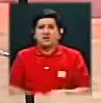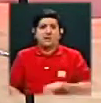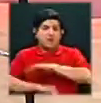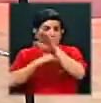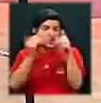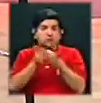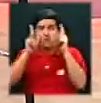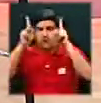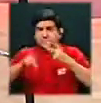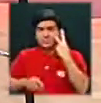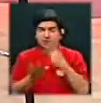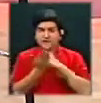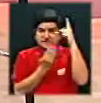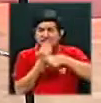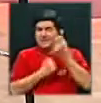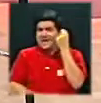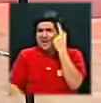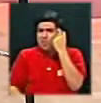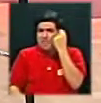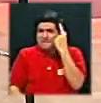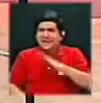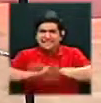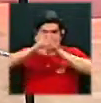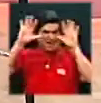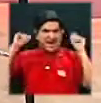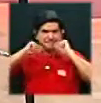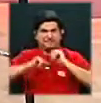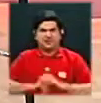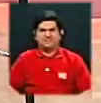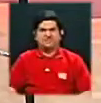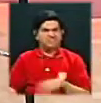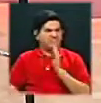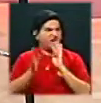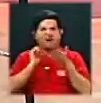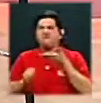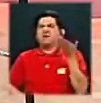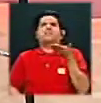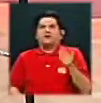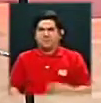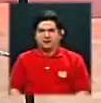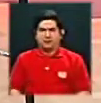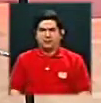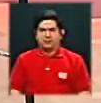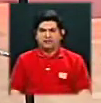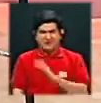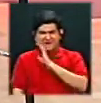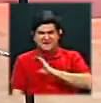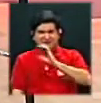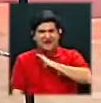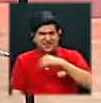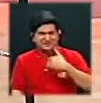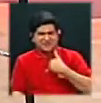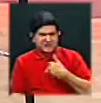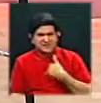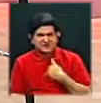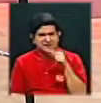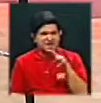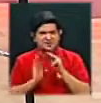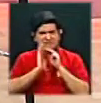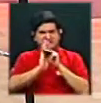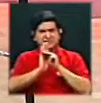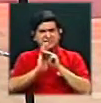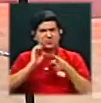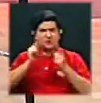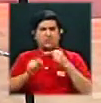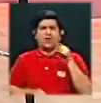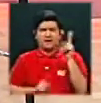todos los televidentes nos entiendan clarito, ¿de qué estamos hablando exactamente? ¿Cuáles son las características de este modelo que ha